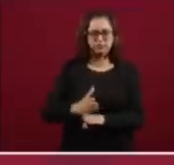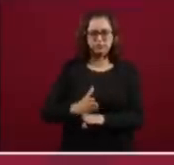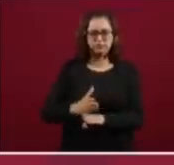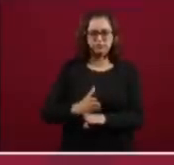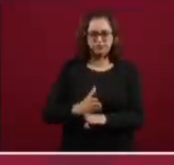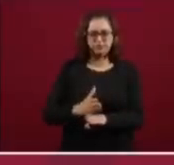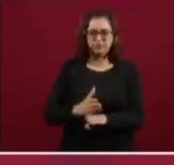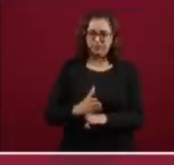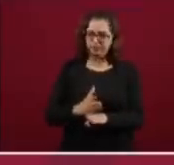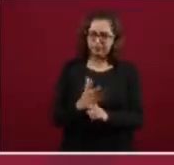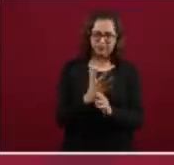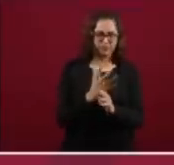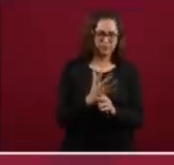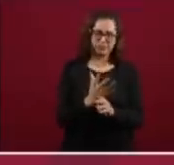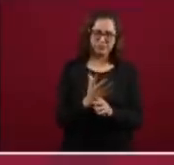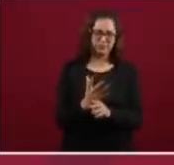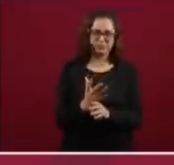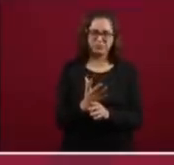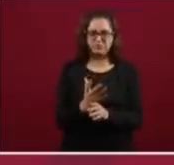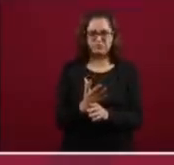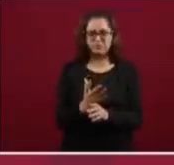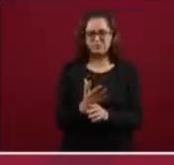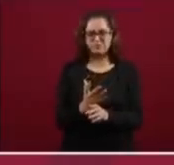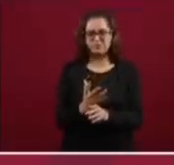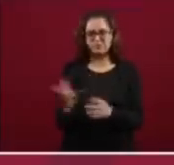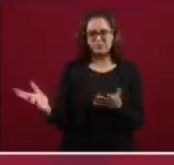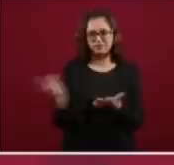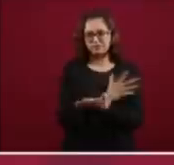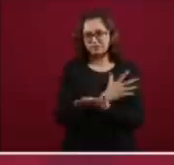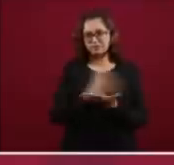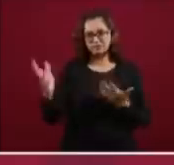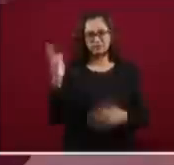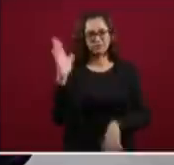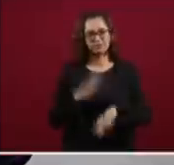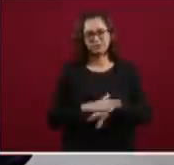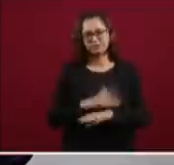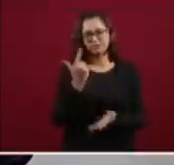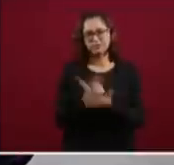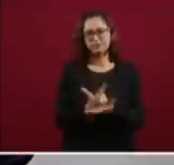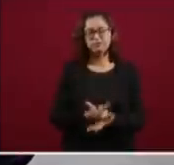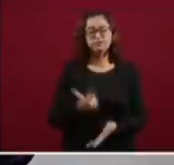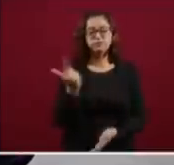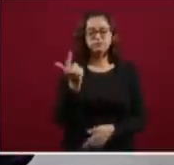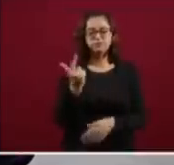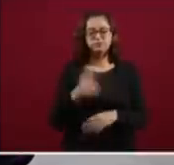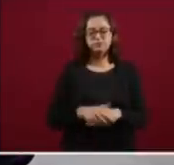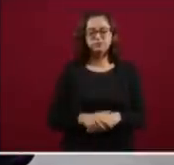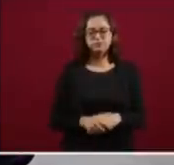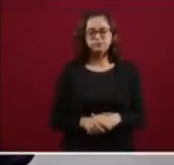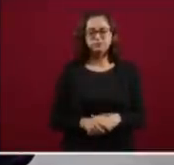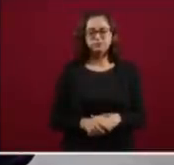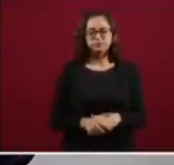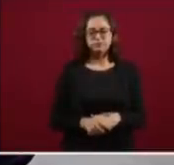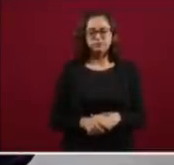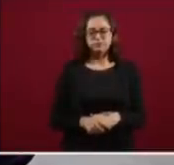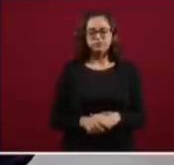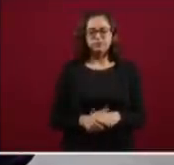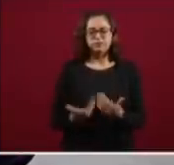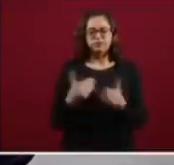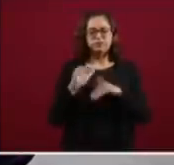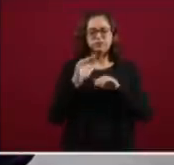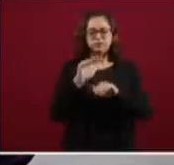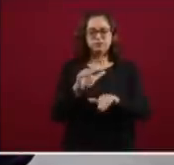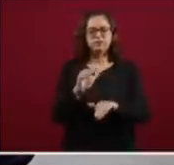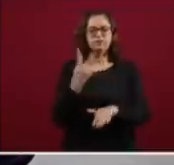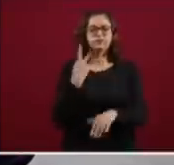pues sí estaba más complicado en lo relacionado con